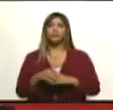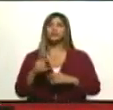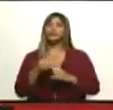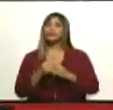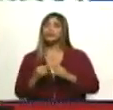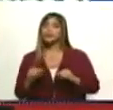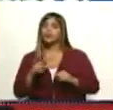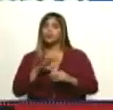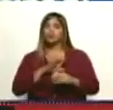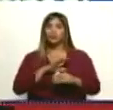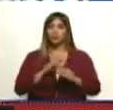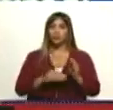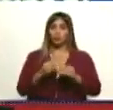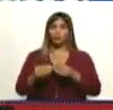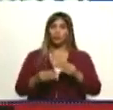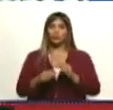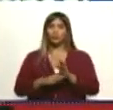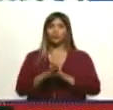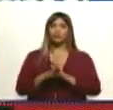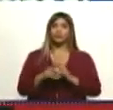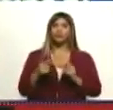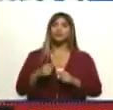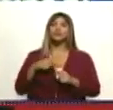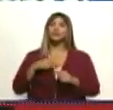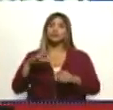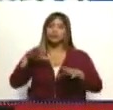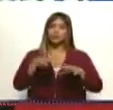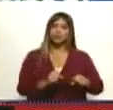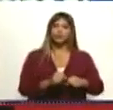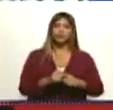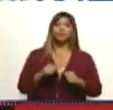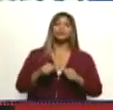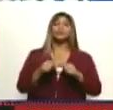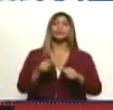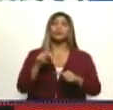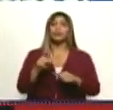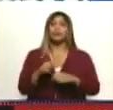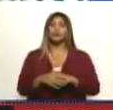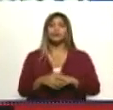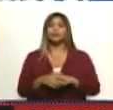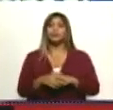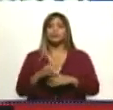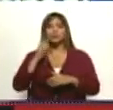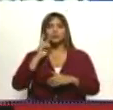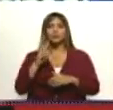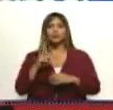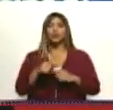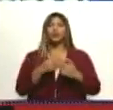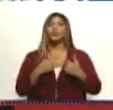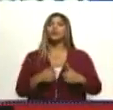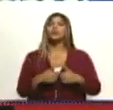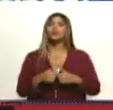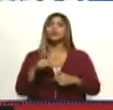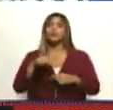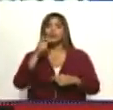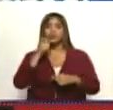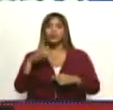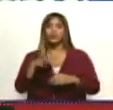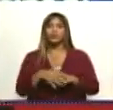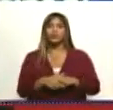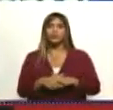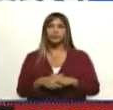independientemente de la potencia que nos colonizó siguen estando allí latiendo en el corazón de nuestros